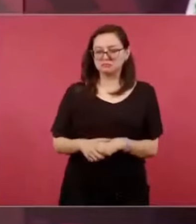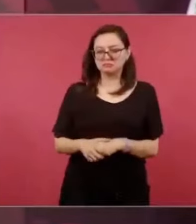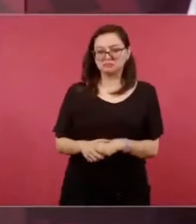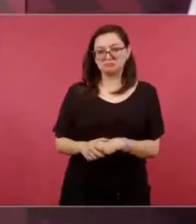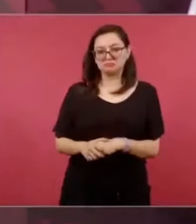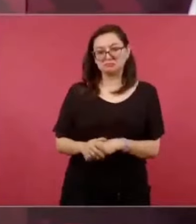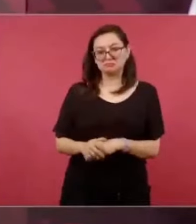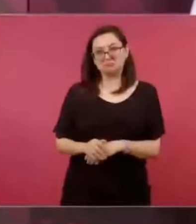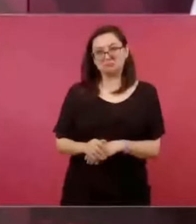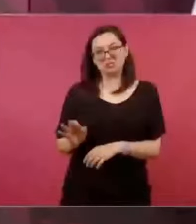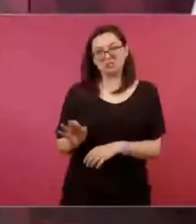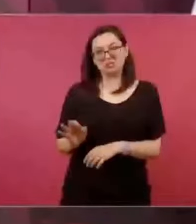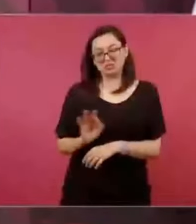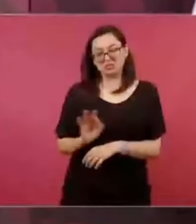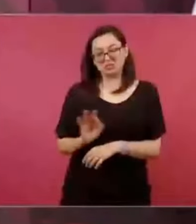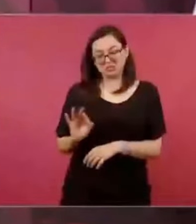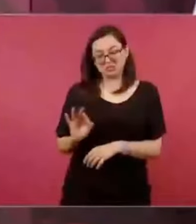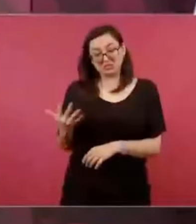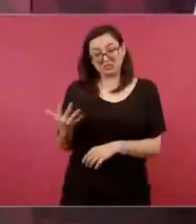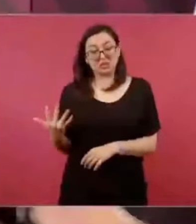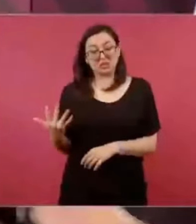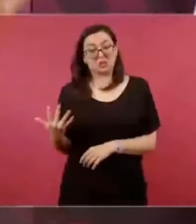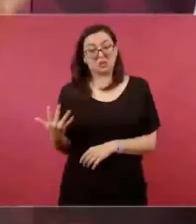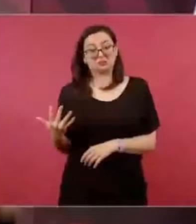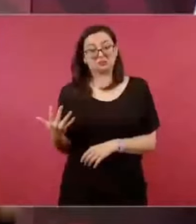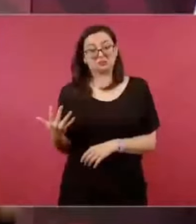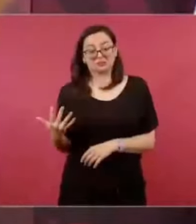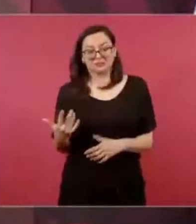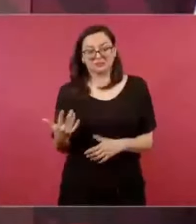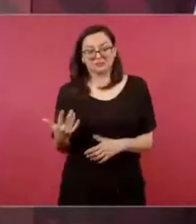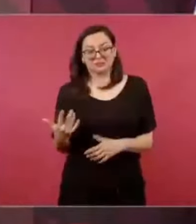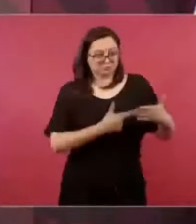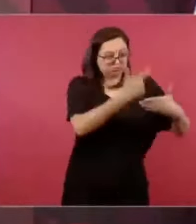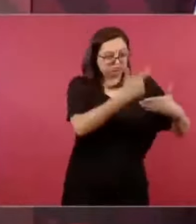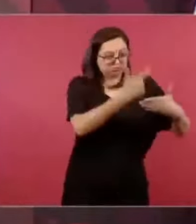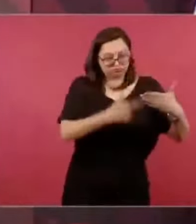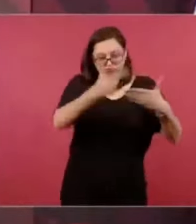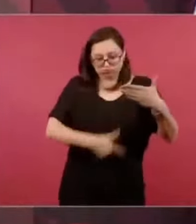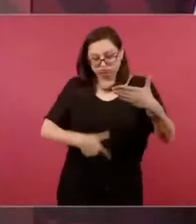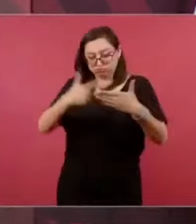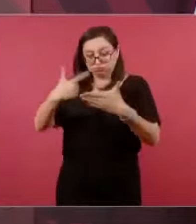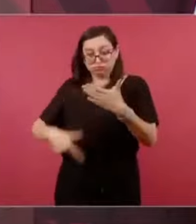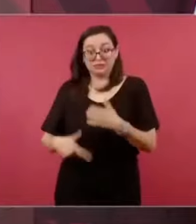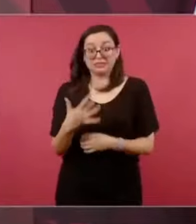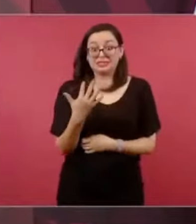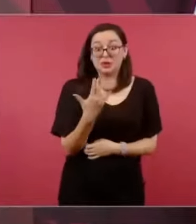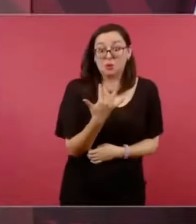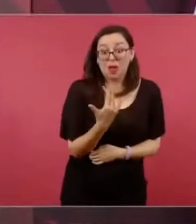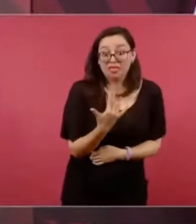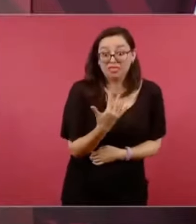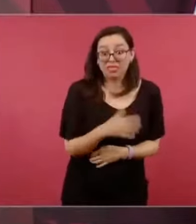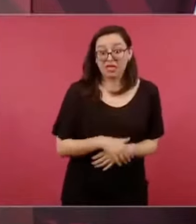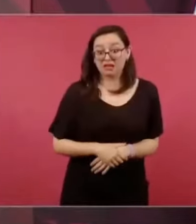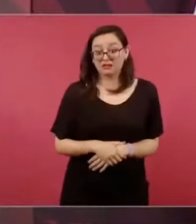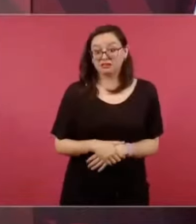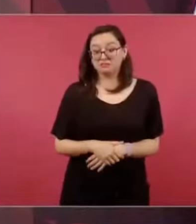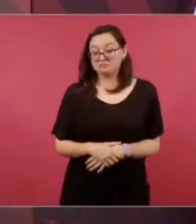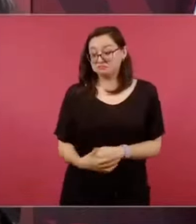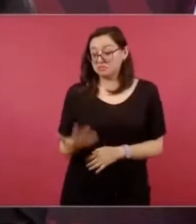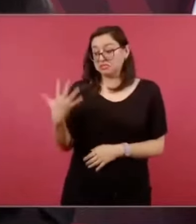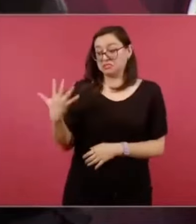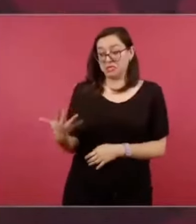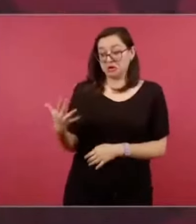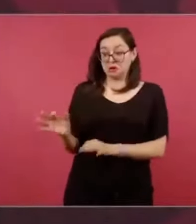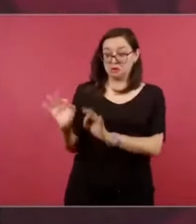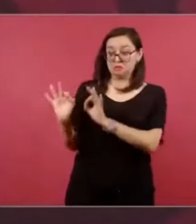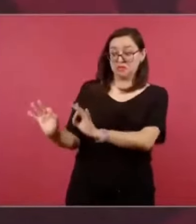el periódico. Y lo estoy diciendo ahora porque a lo mejor mi amigo